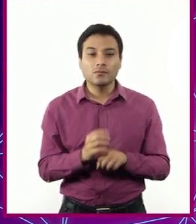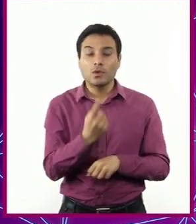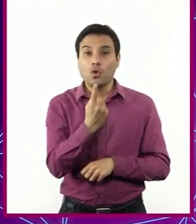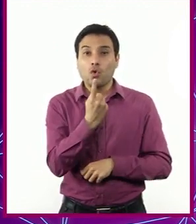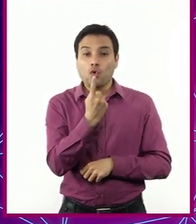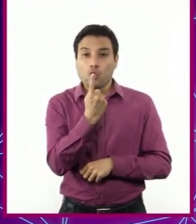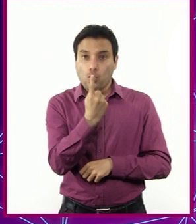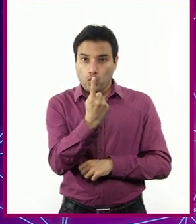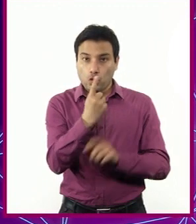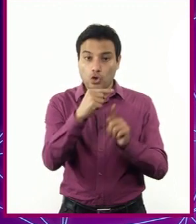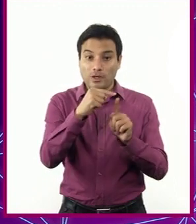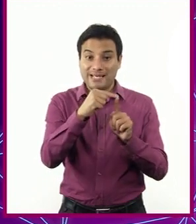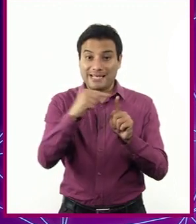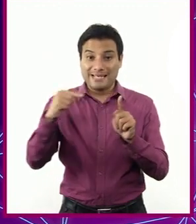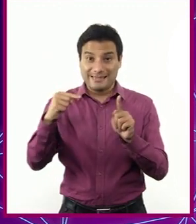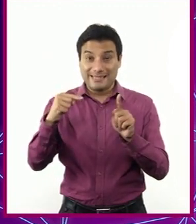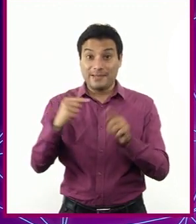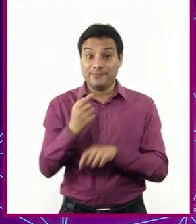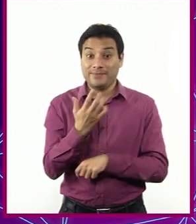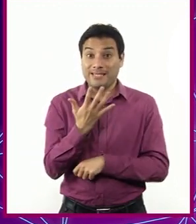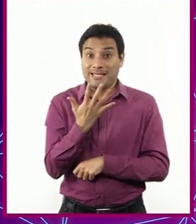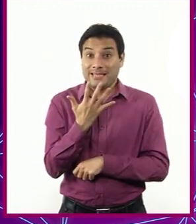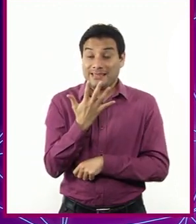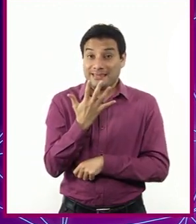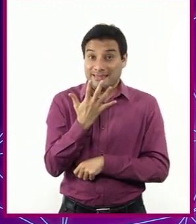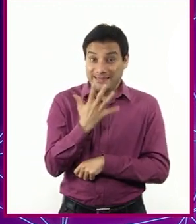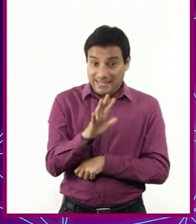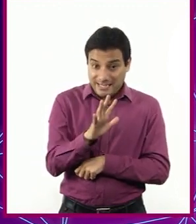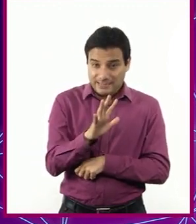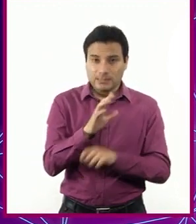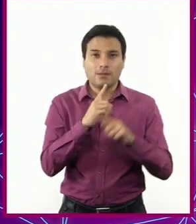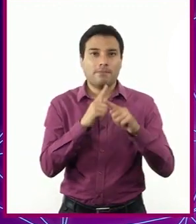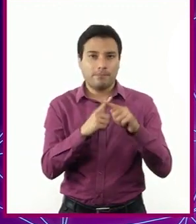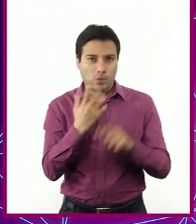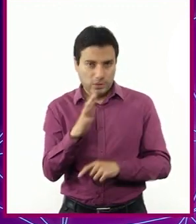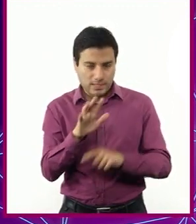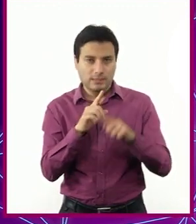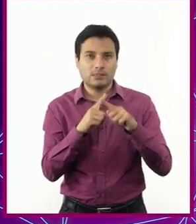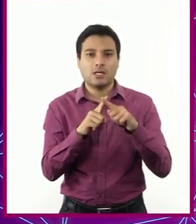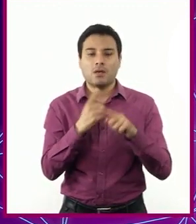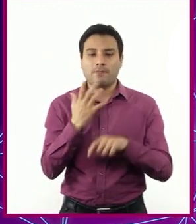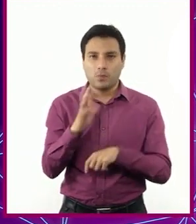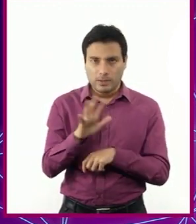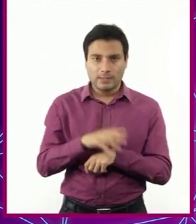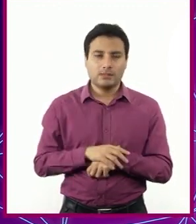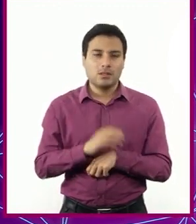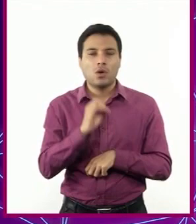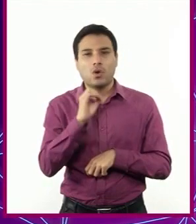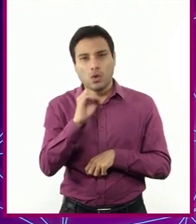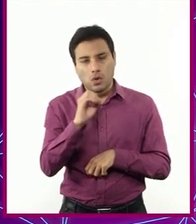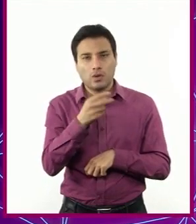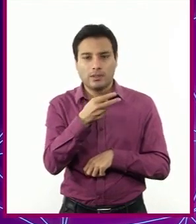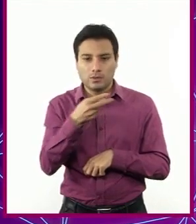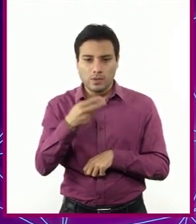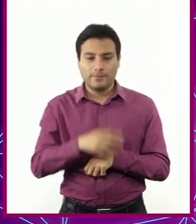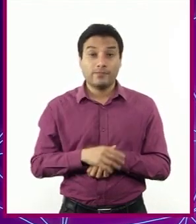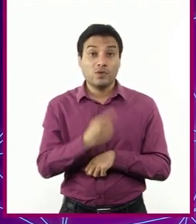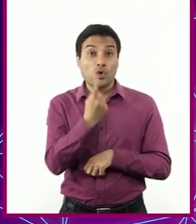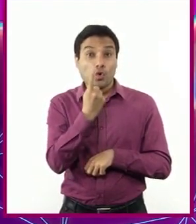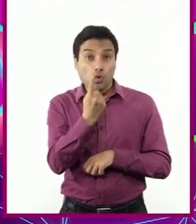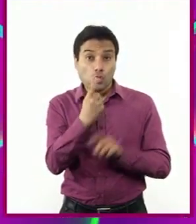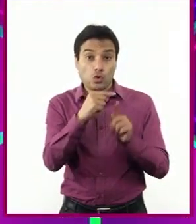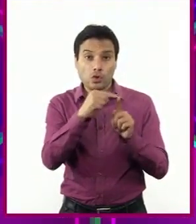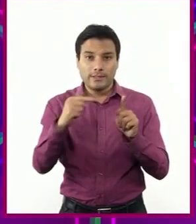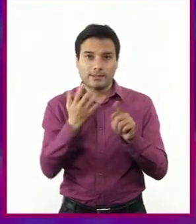10 multiplicado por sí mismo 3 veces, a lo que es lo mismo 1 entre 10